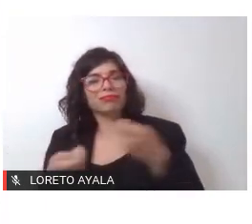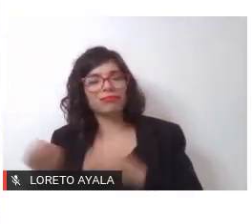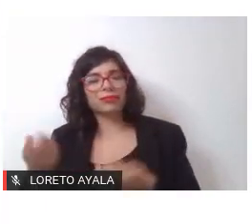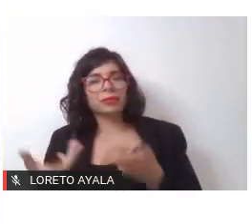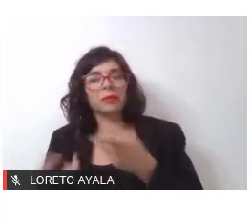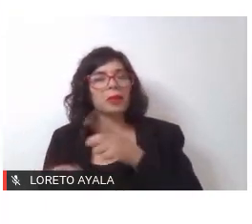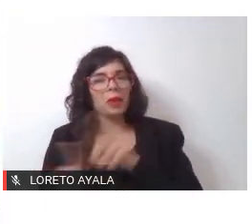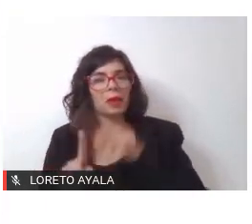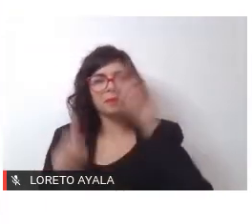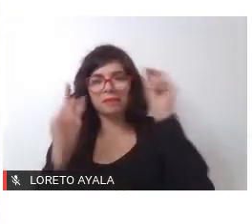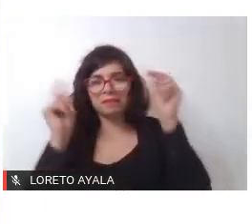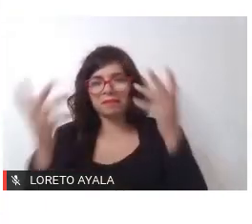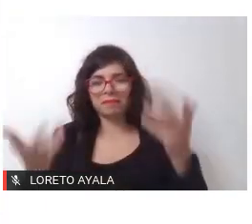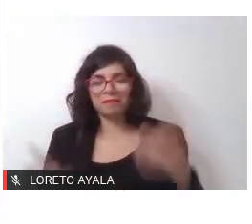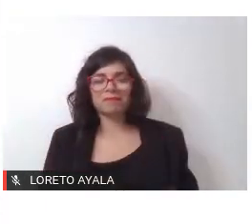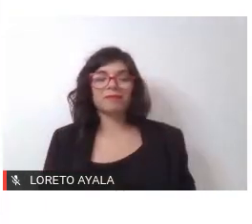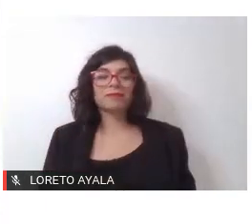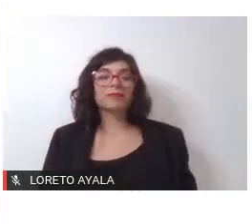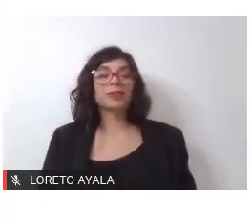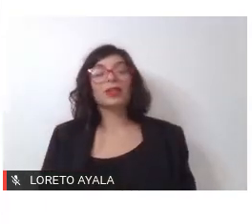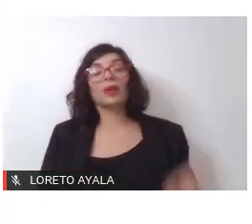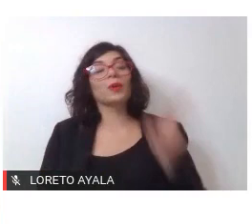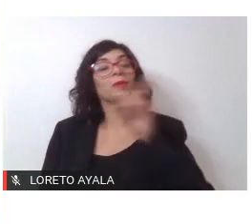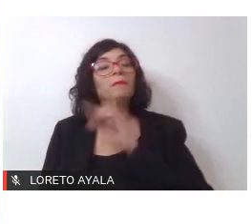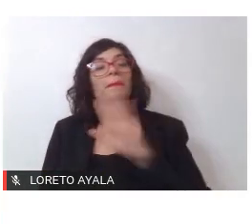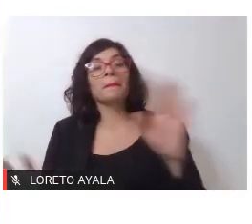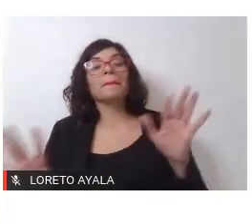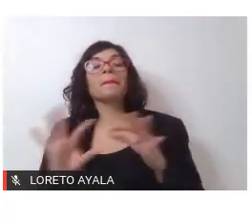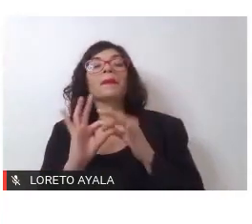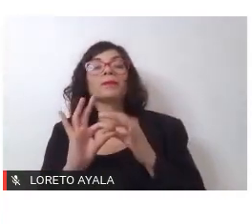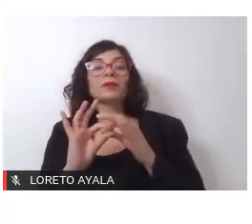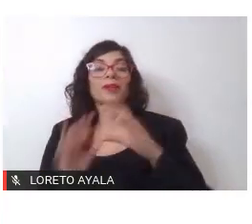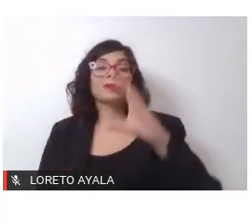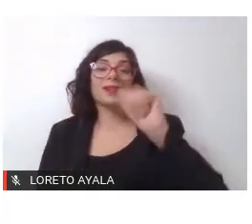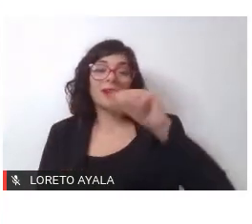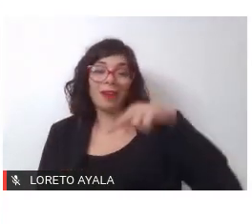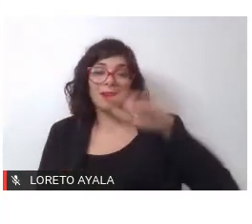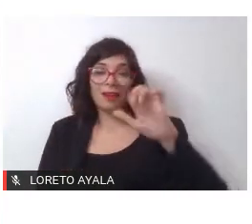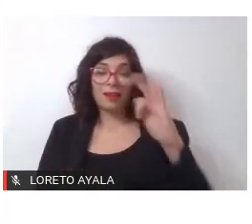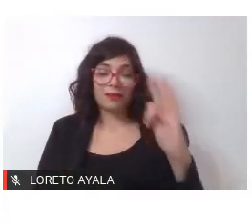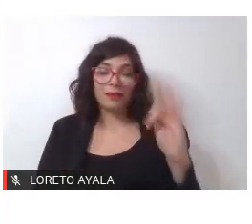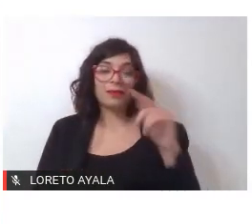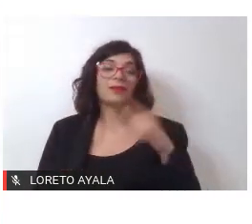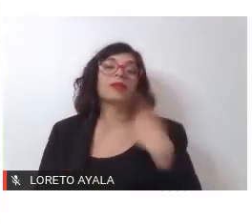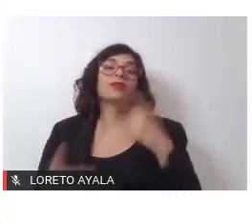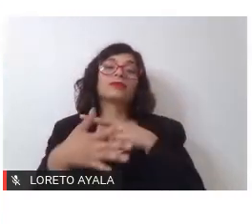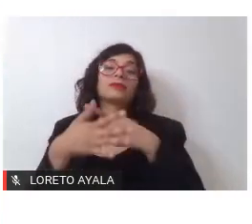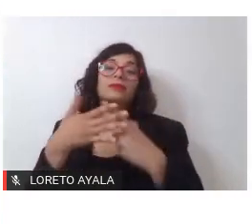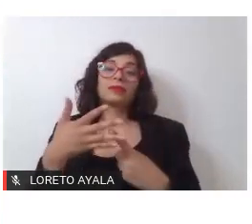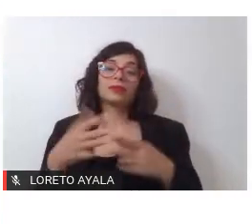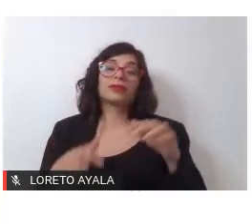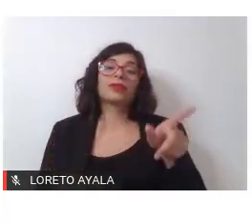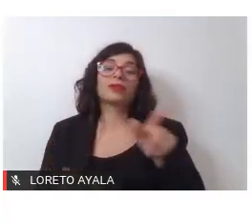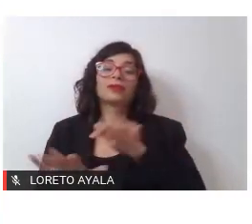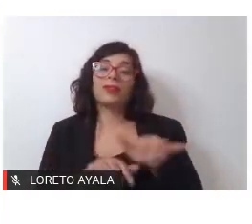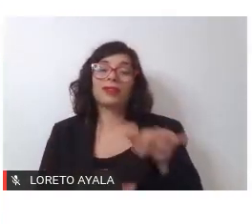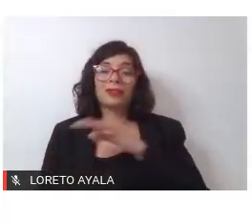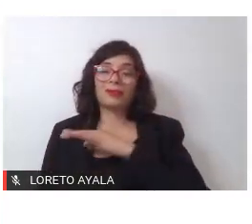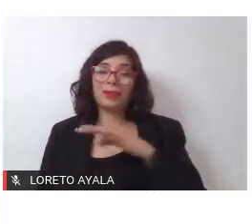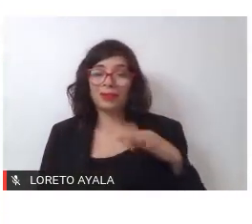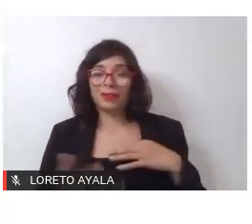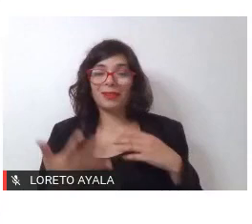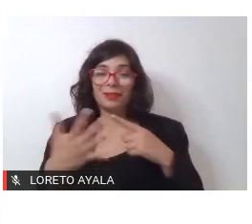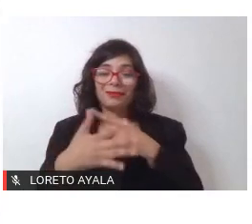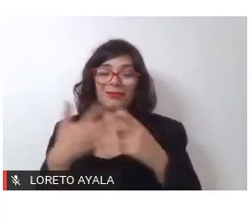creativo posible. Así que, sin más, agradecer a CANEF, agradecer a estas 5 secretarías ministeriales que